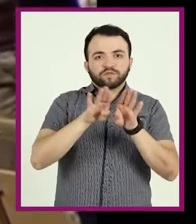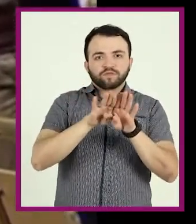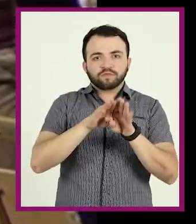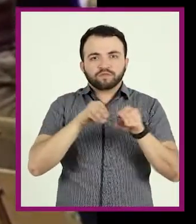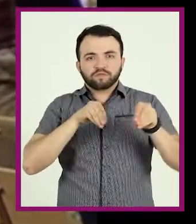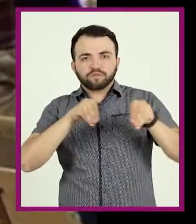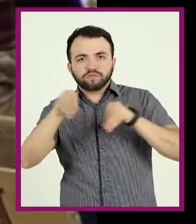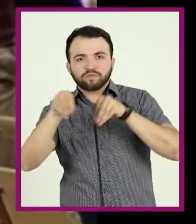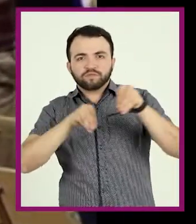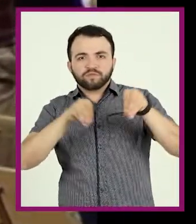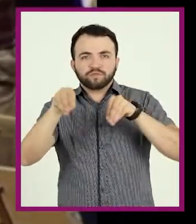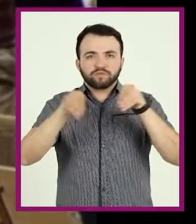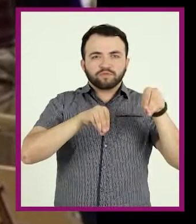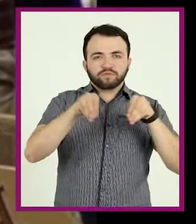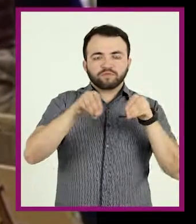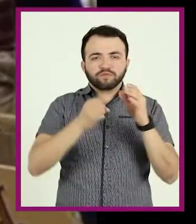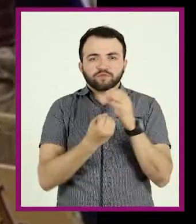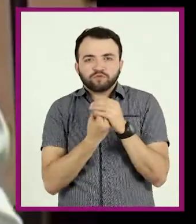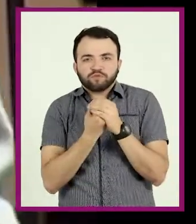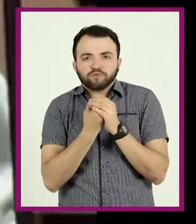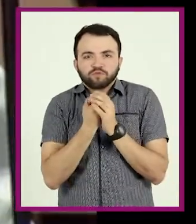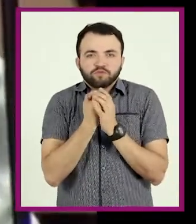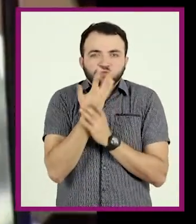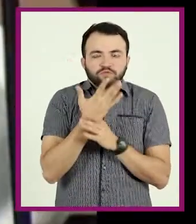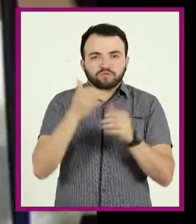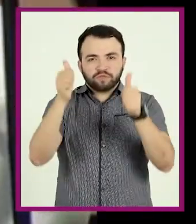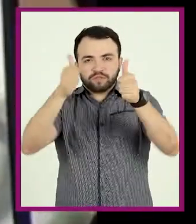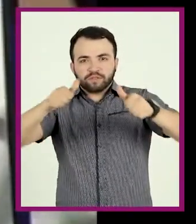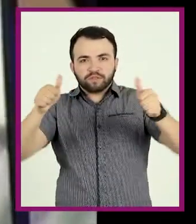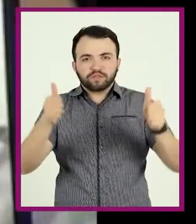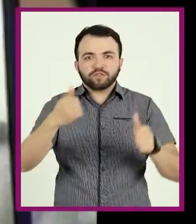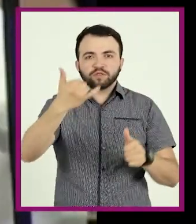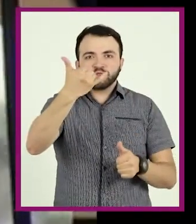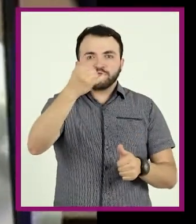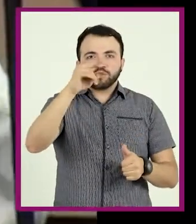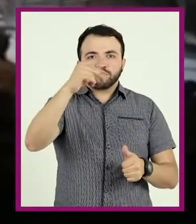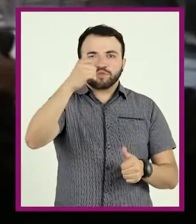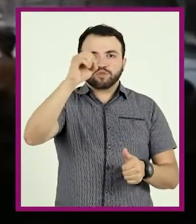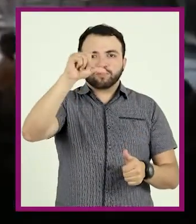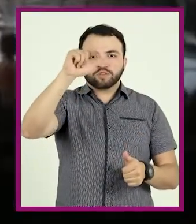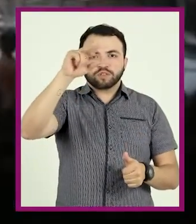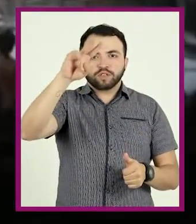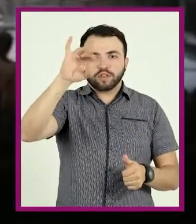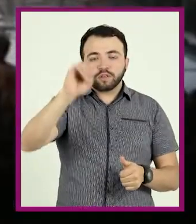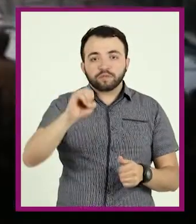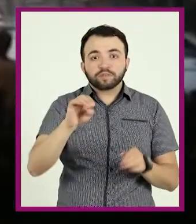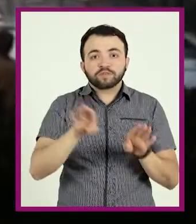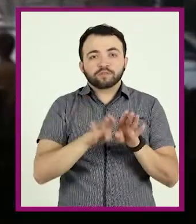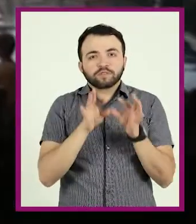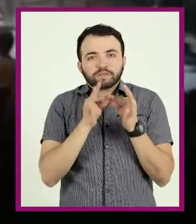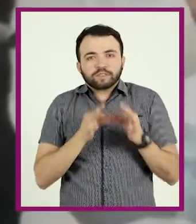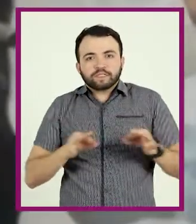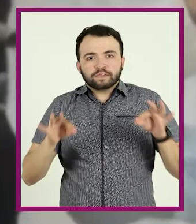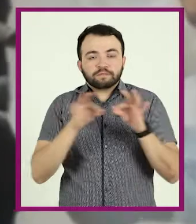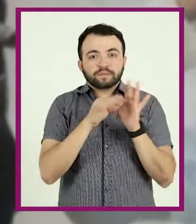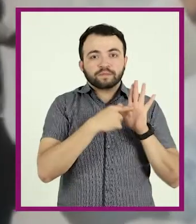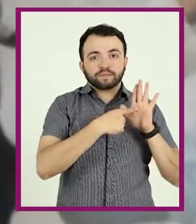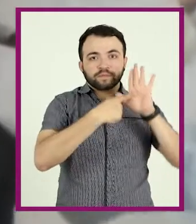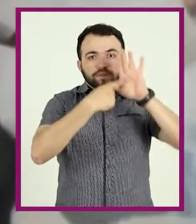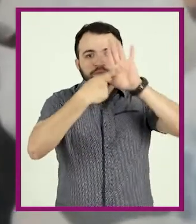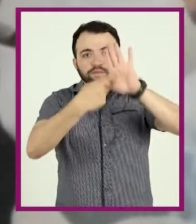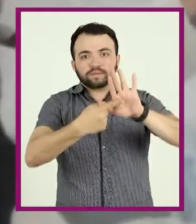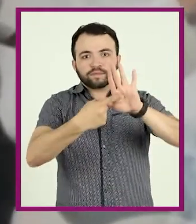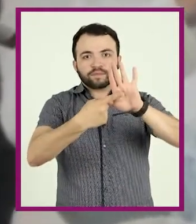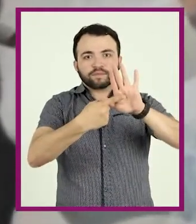yugoslavo, se sentaron las bases para esta música balcánica que ahora tiene entre sus principales exponentes a la